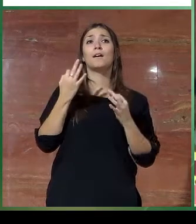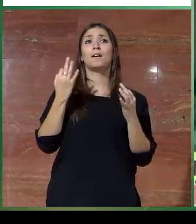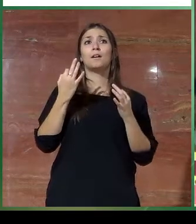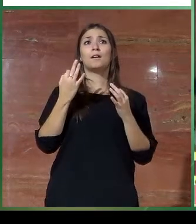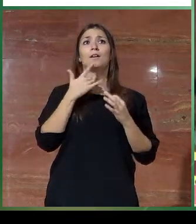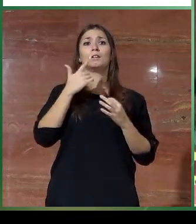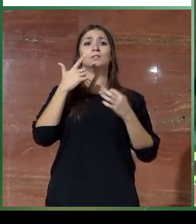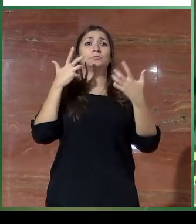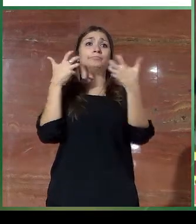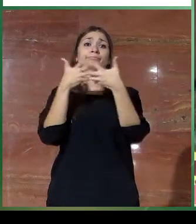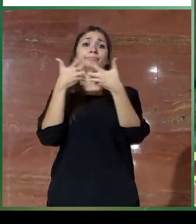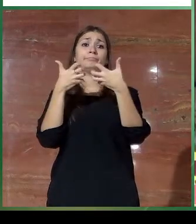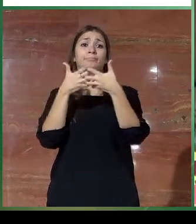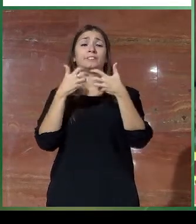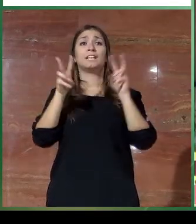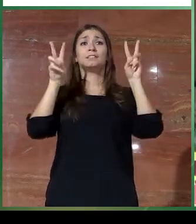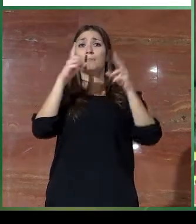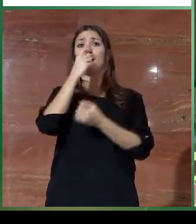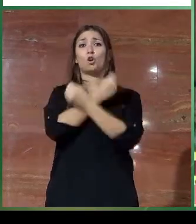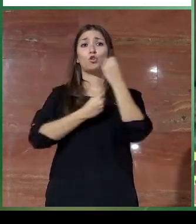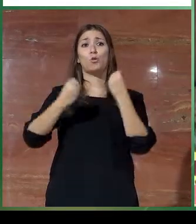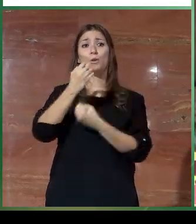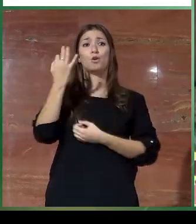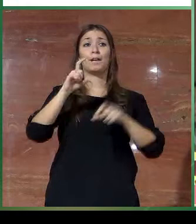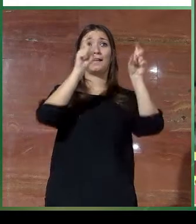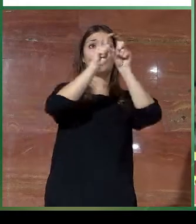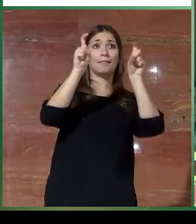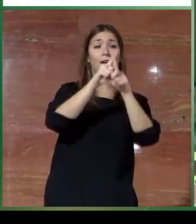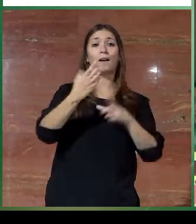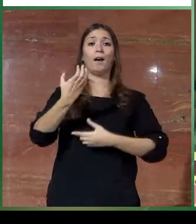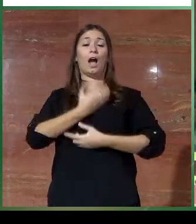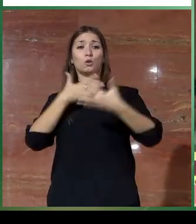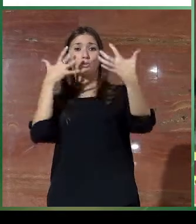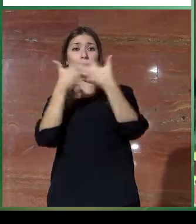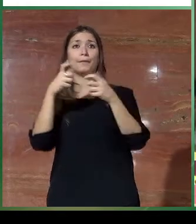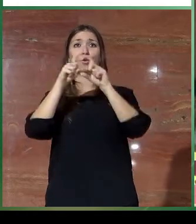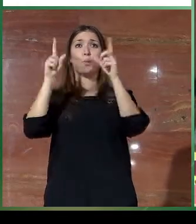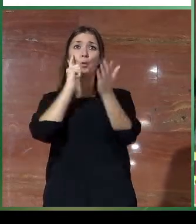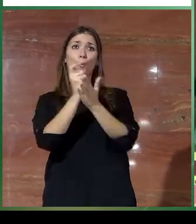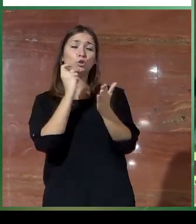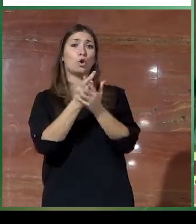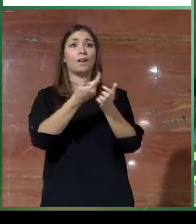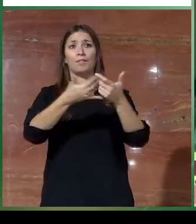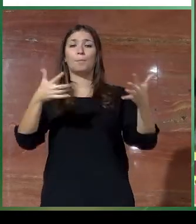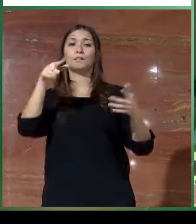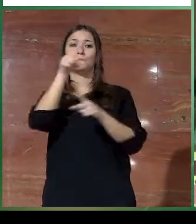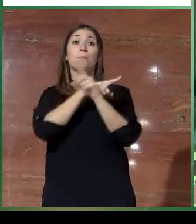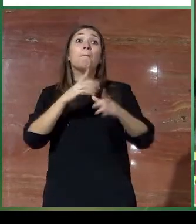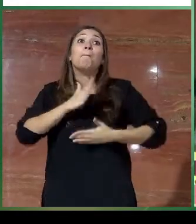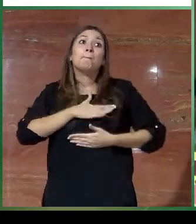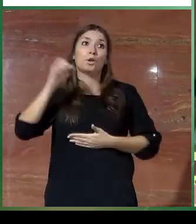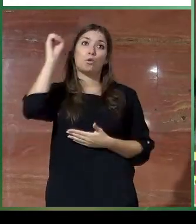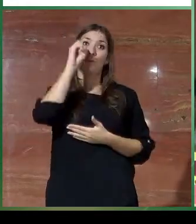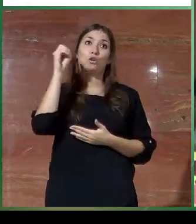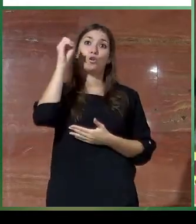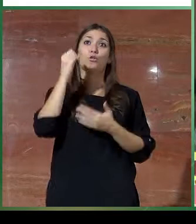las peleas y en el tema económico entre entes, ayuntamientos, promotoras y demás, a mi parecer.